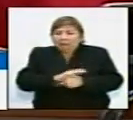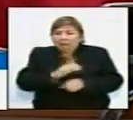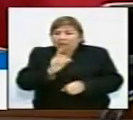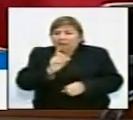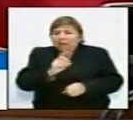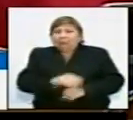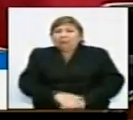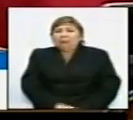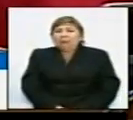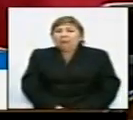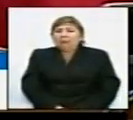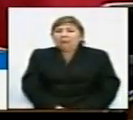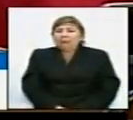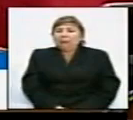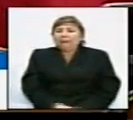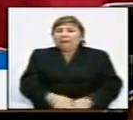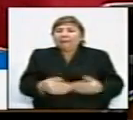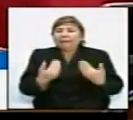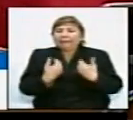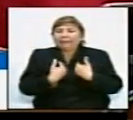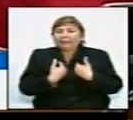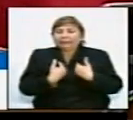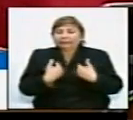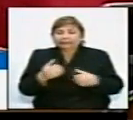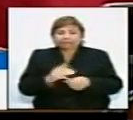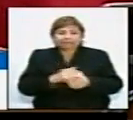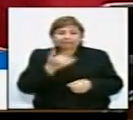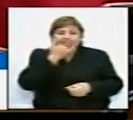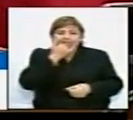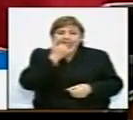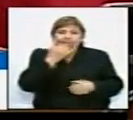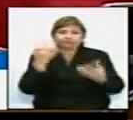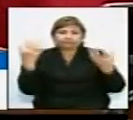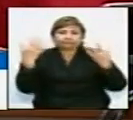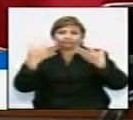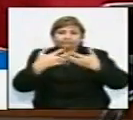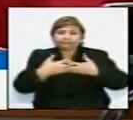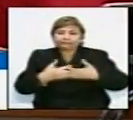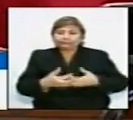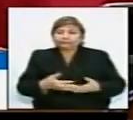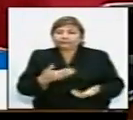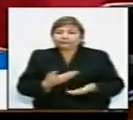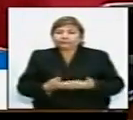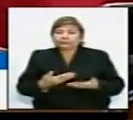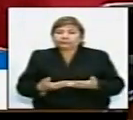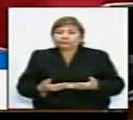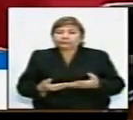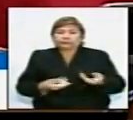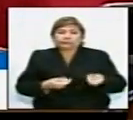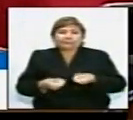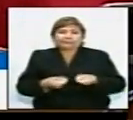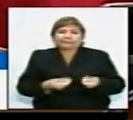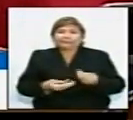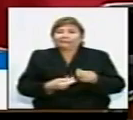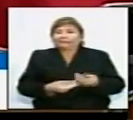llegar. Tenemos fallas en los sistemas de coordinación multinivel y en la gestión administrativa.